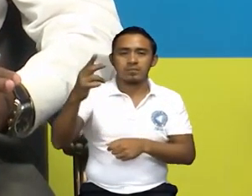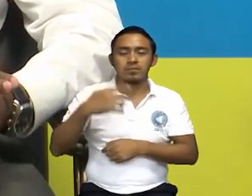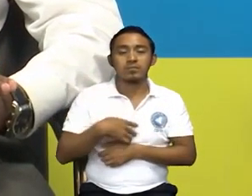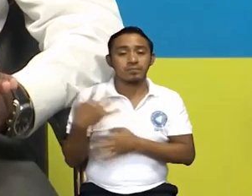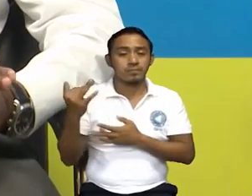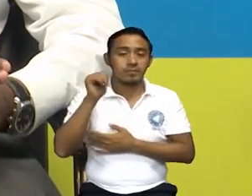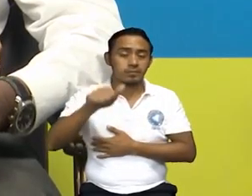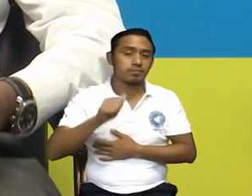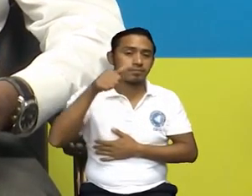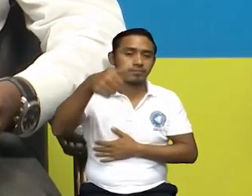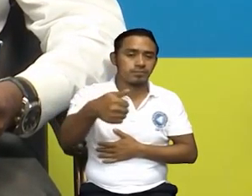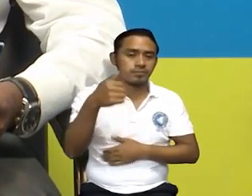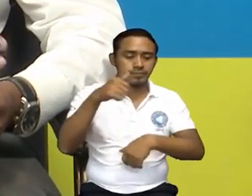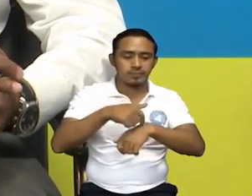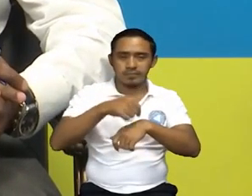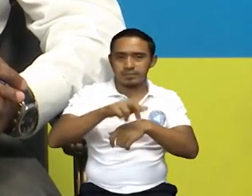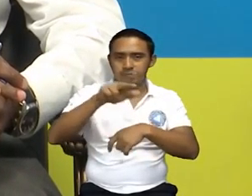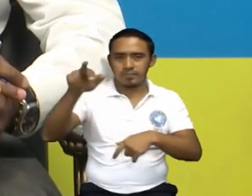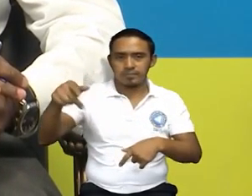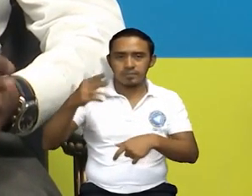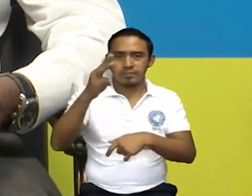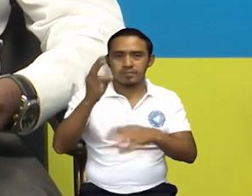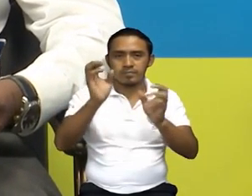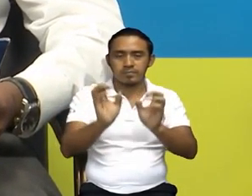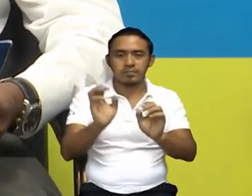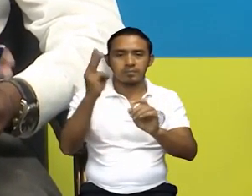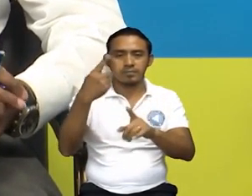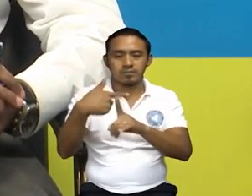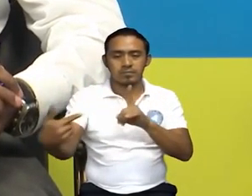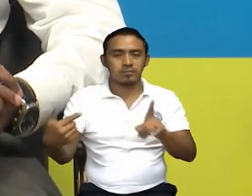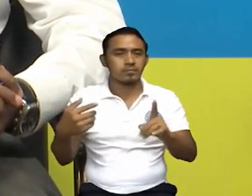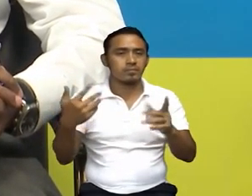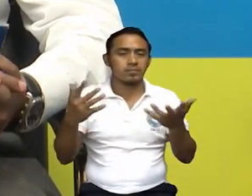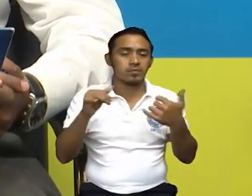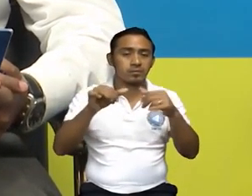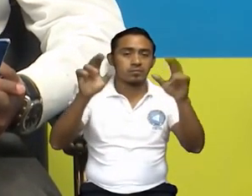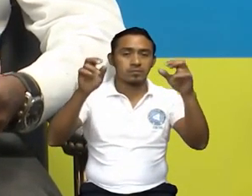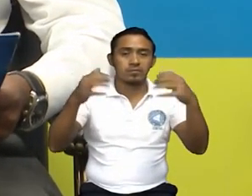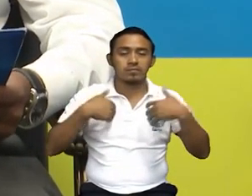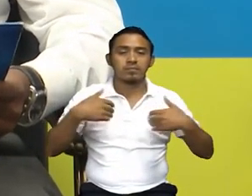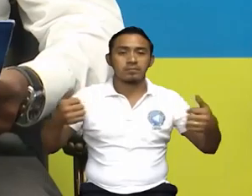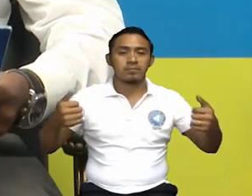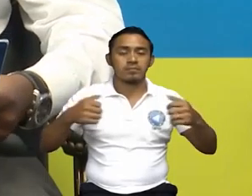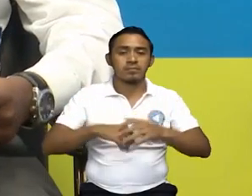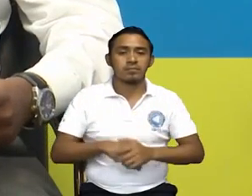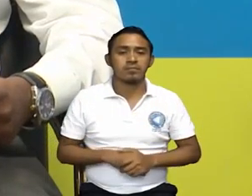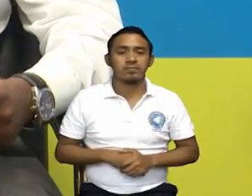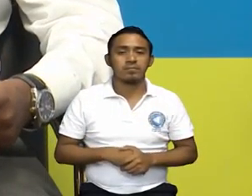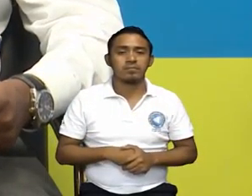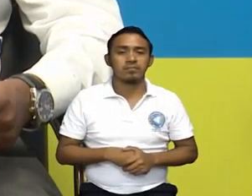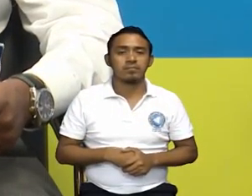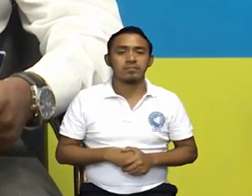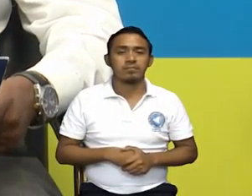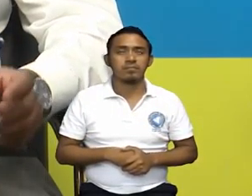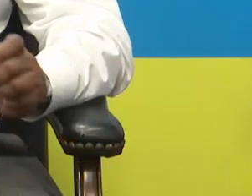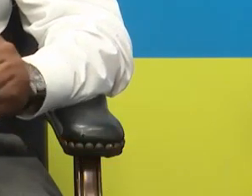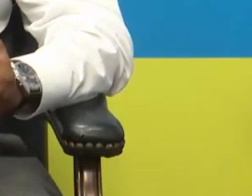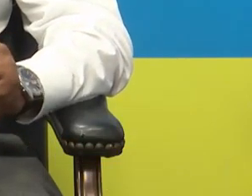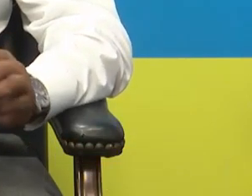le esperamos el día de mañana a esta misma hora, 3 de la tarde, a 3:30, para seguir conversando sobre temas de salud.